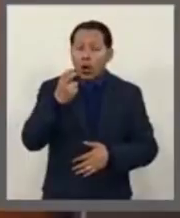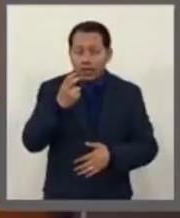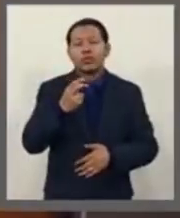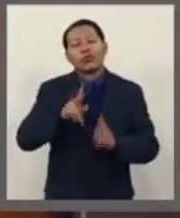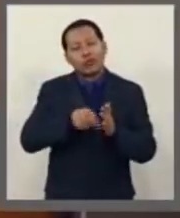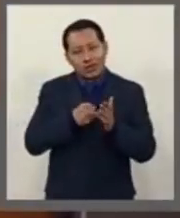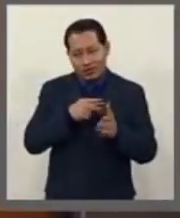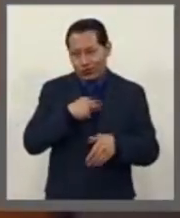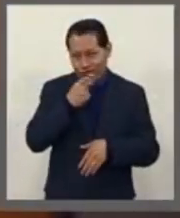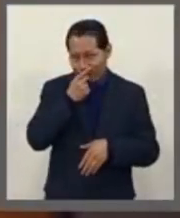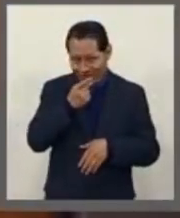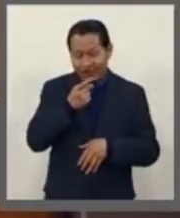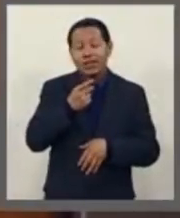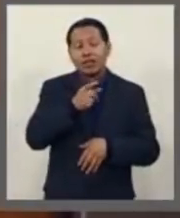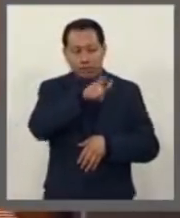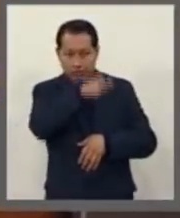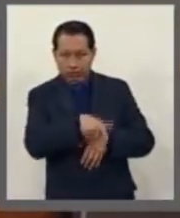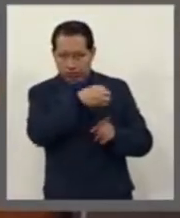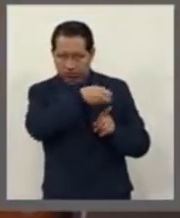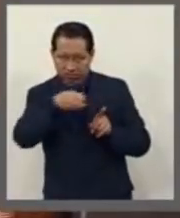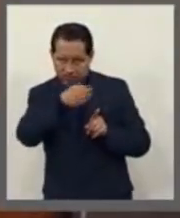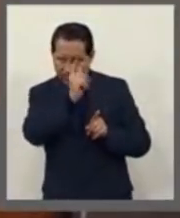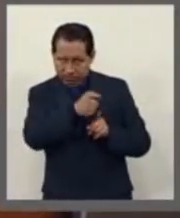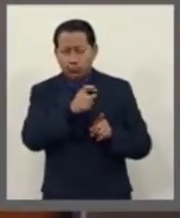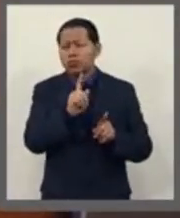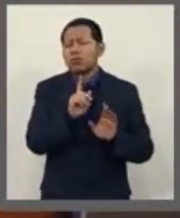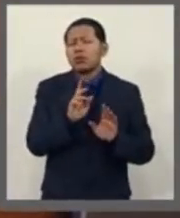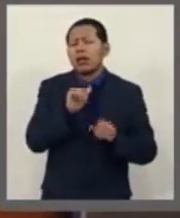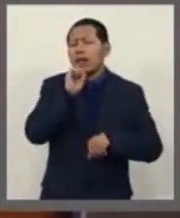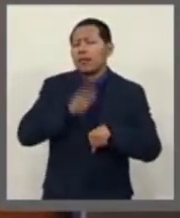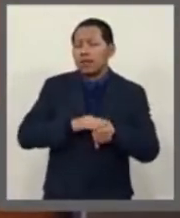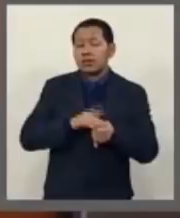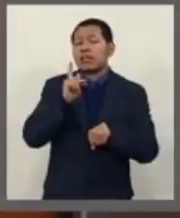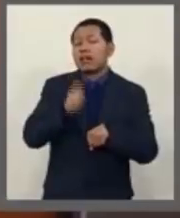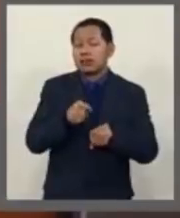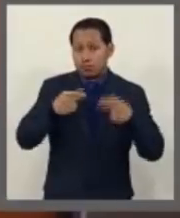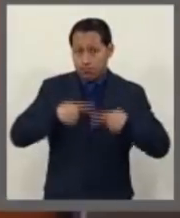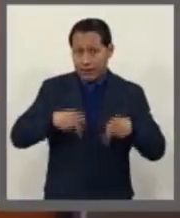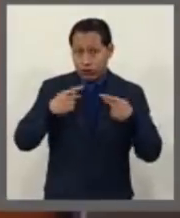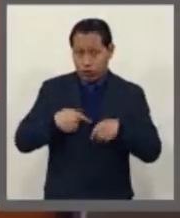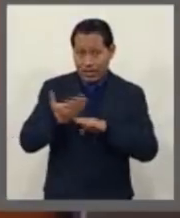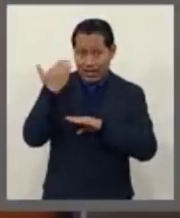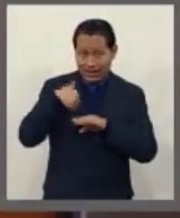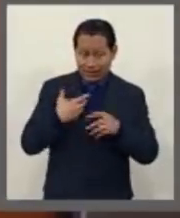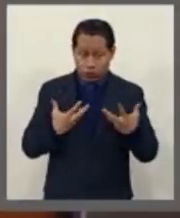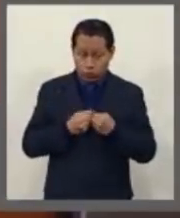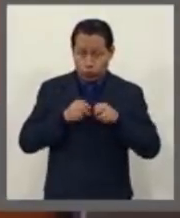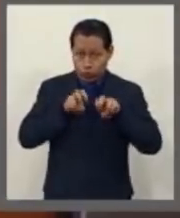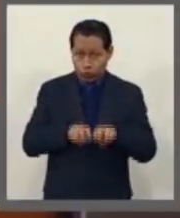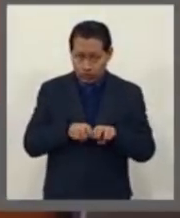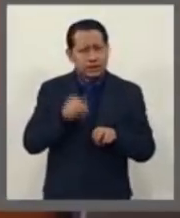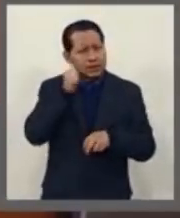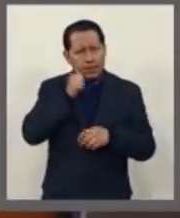hagan bien Por eso sin intentar insisto una definición sí puedo